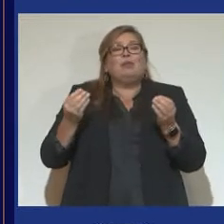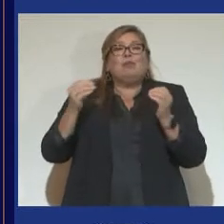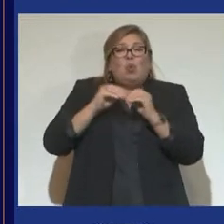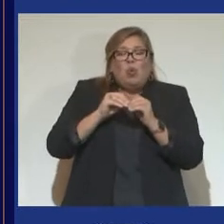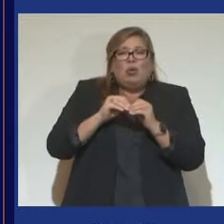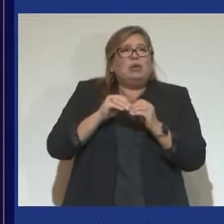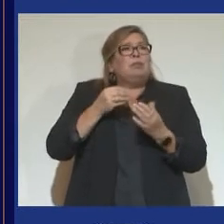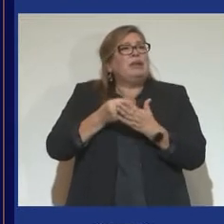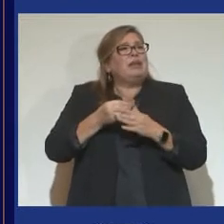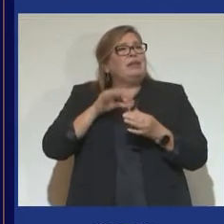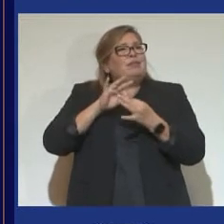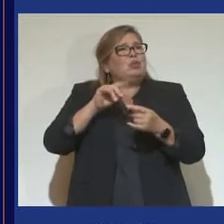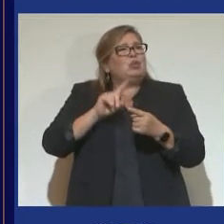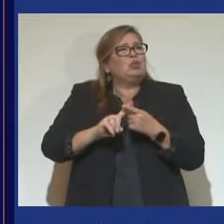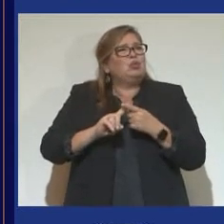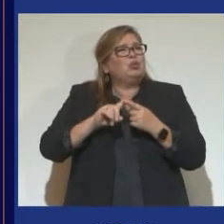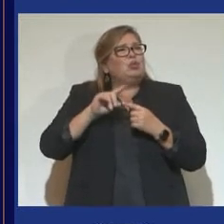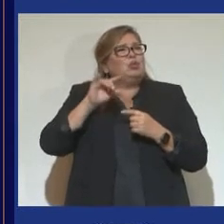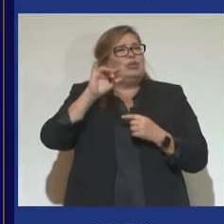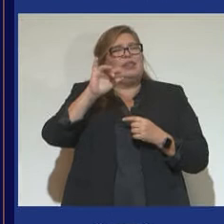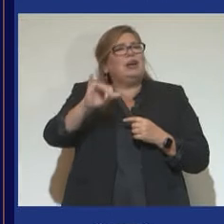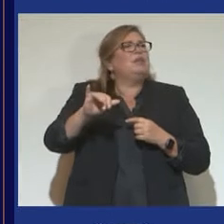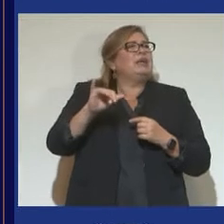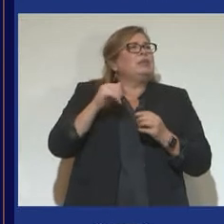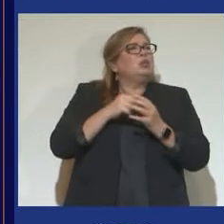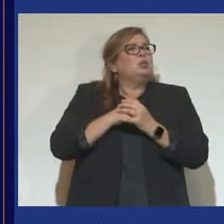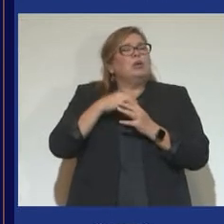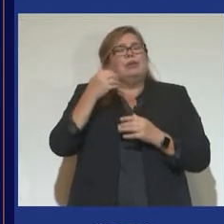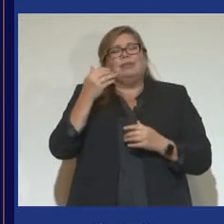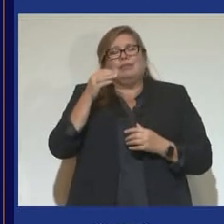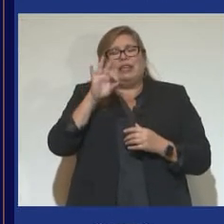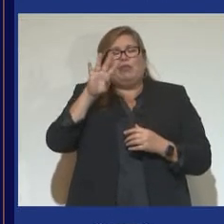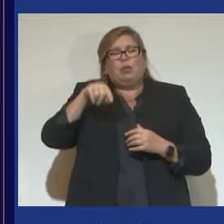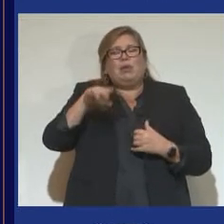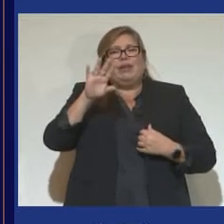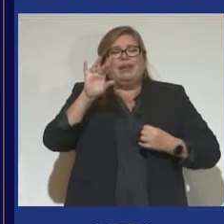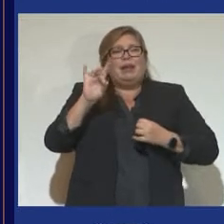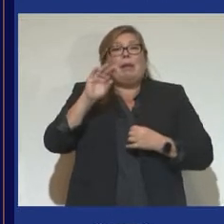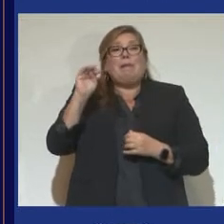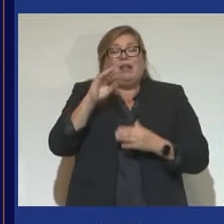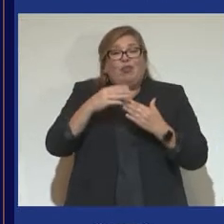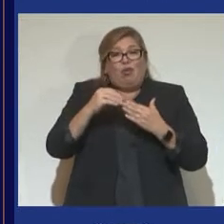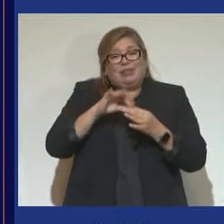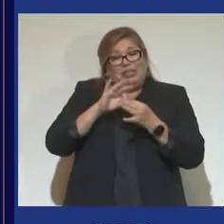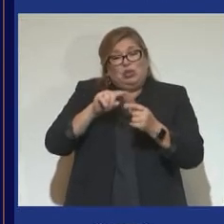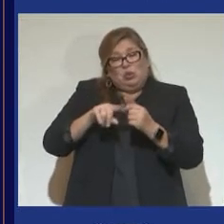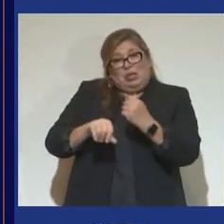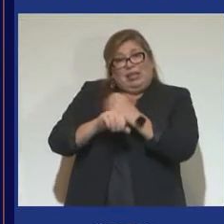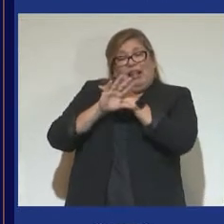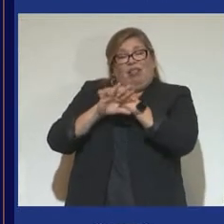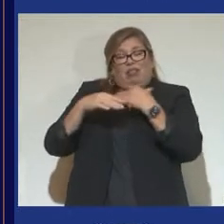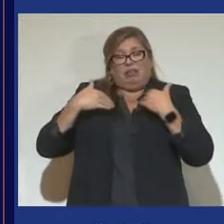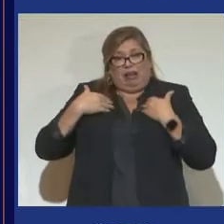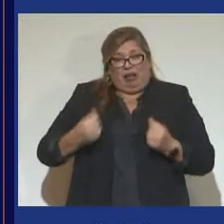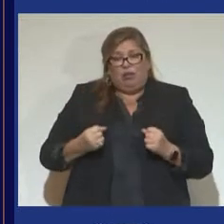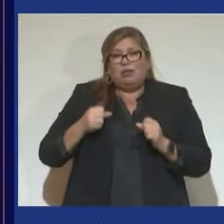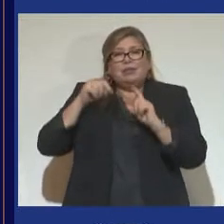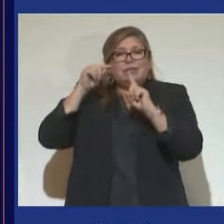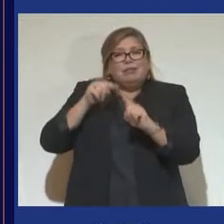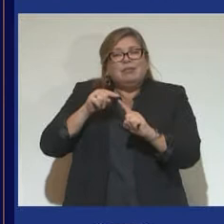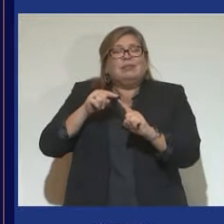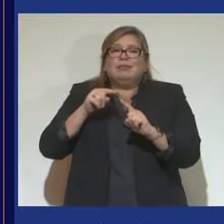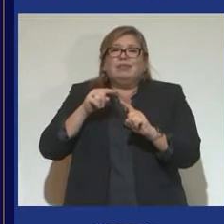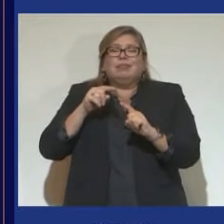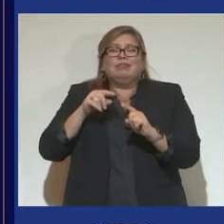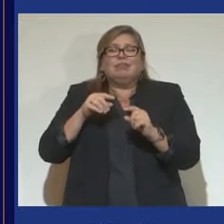dólares más para expander la flexibilidad que hemos logrado en este pandemia darle un nuevo beneficio de